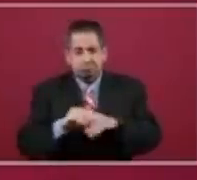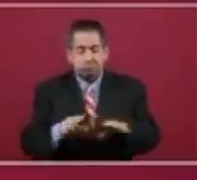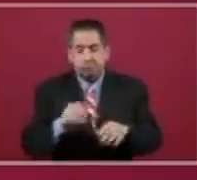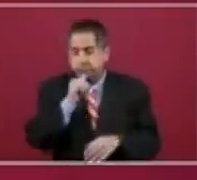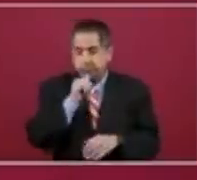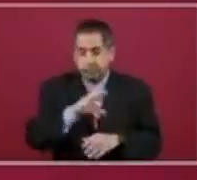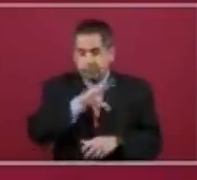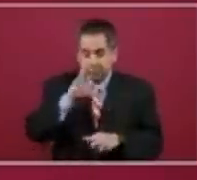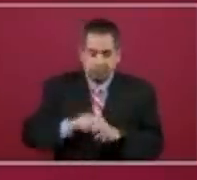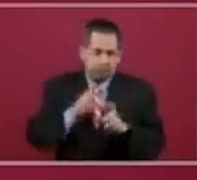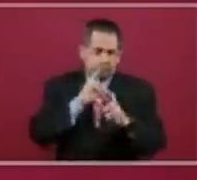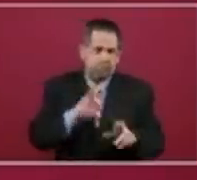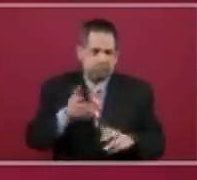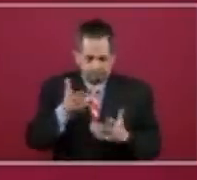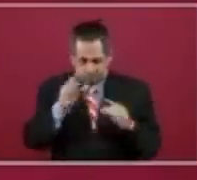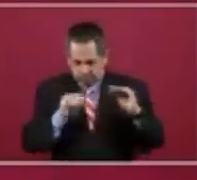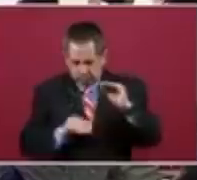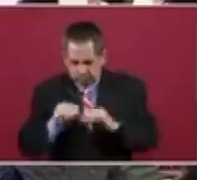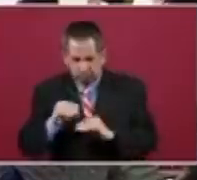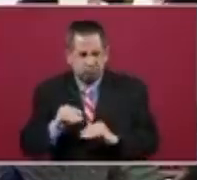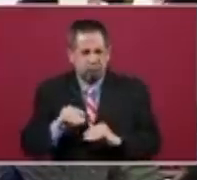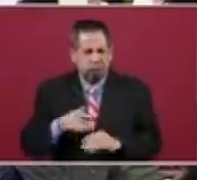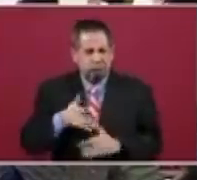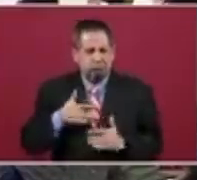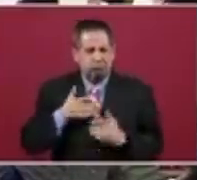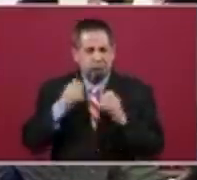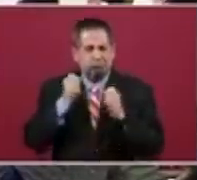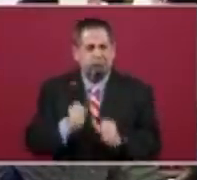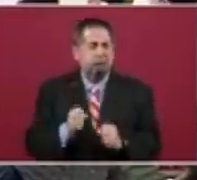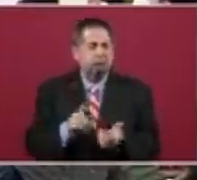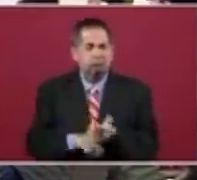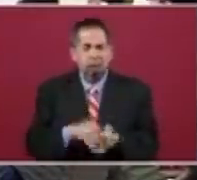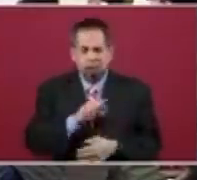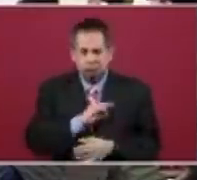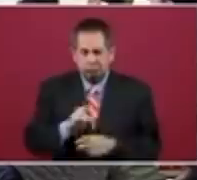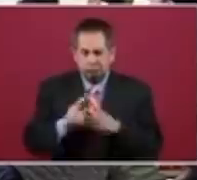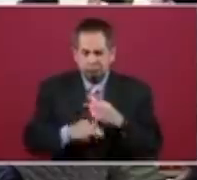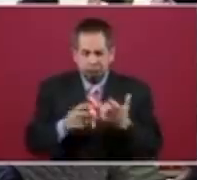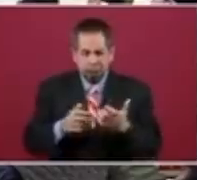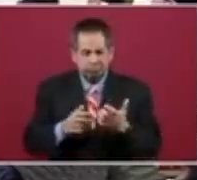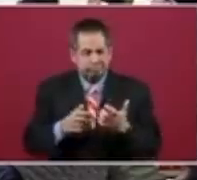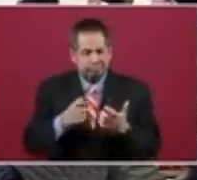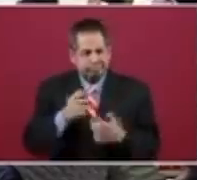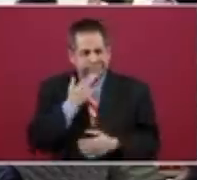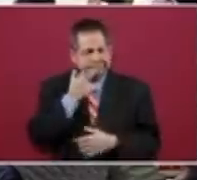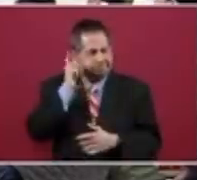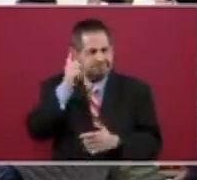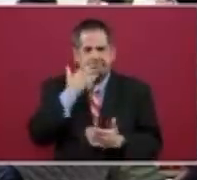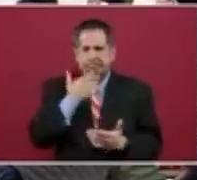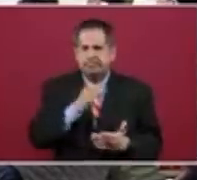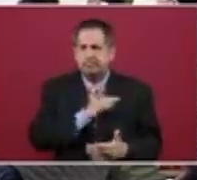tenemos respuesta, pero estamos muy, muy confiados que ese proyecto va a ser sostenible, esperamos.